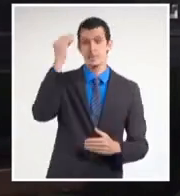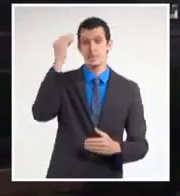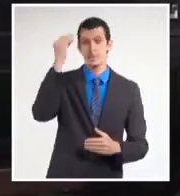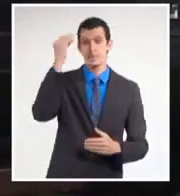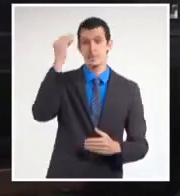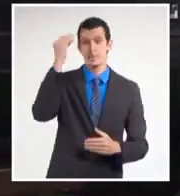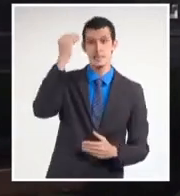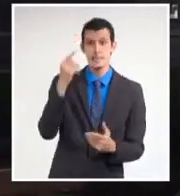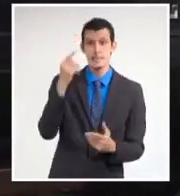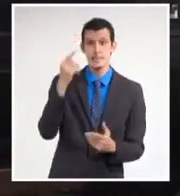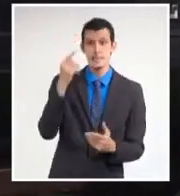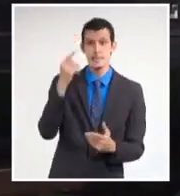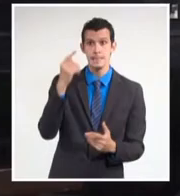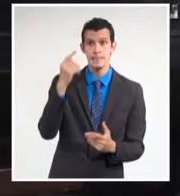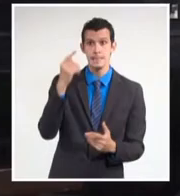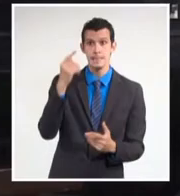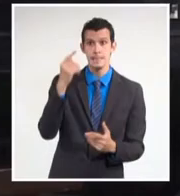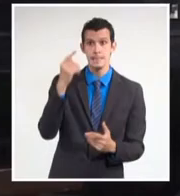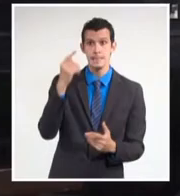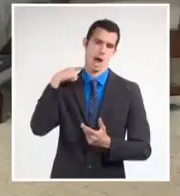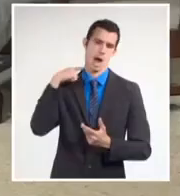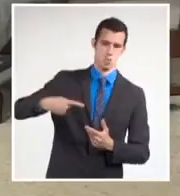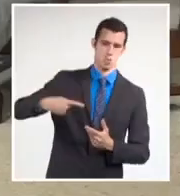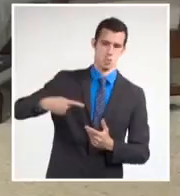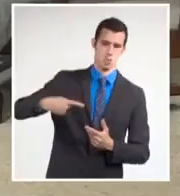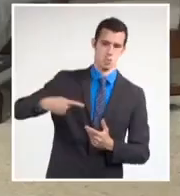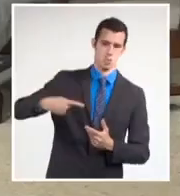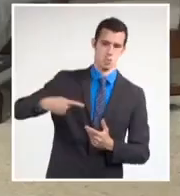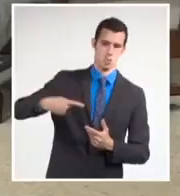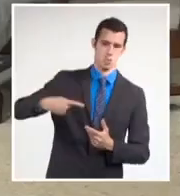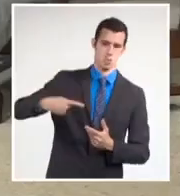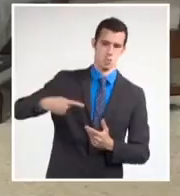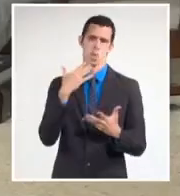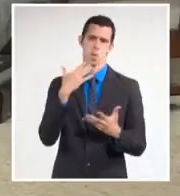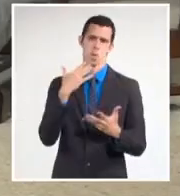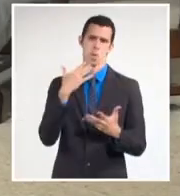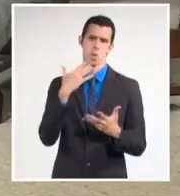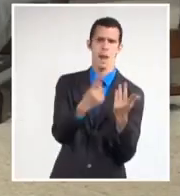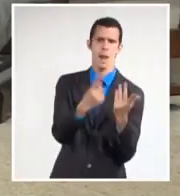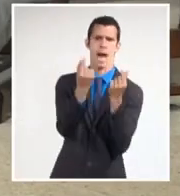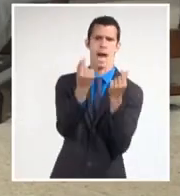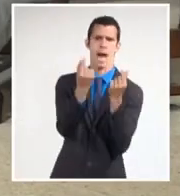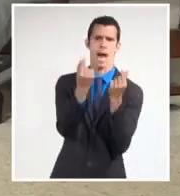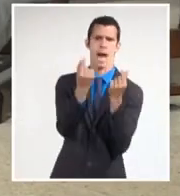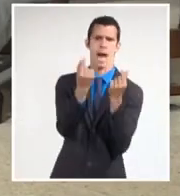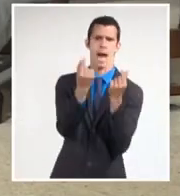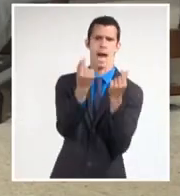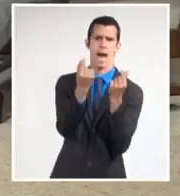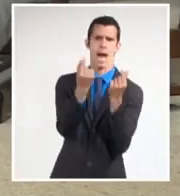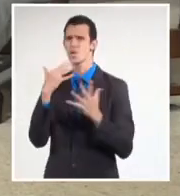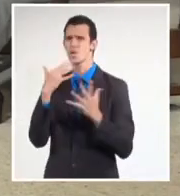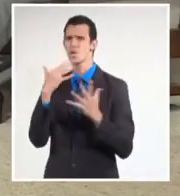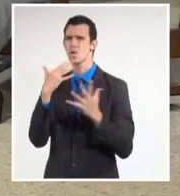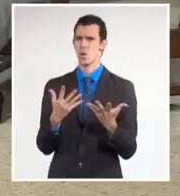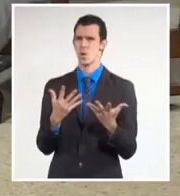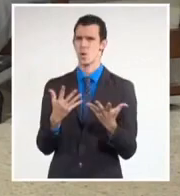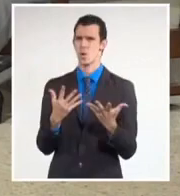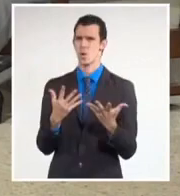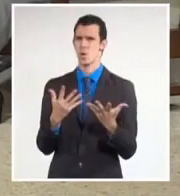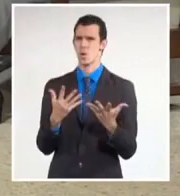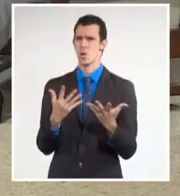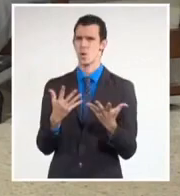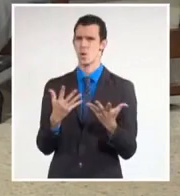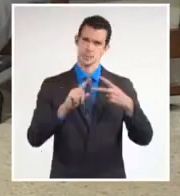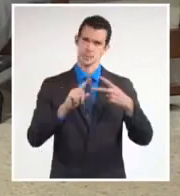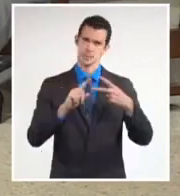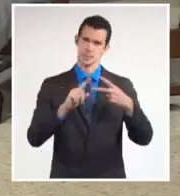la Economía Nacional para el año 2022 en un análisis magistral del viceprimer ministro también y ministro de Economía y